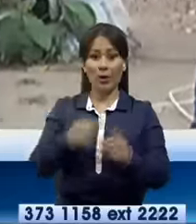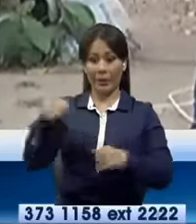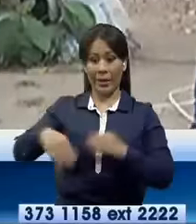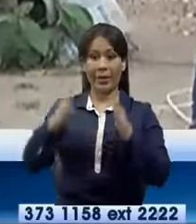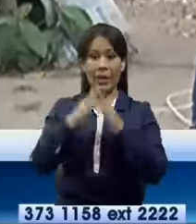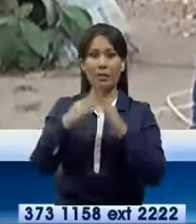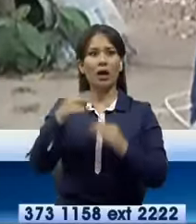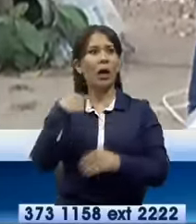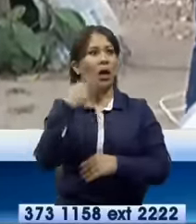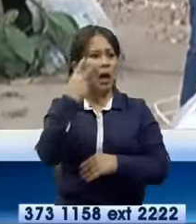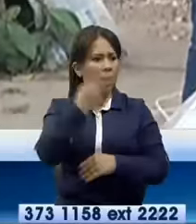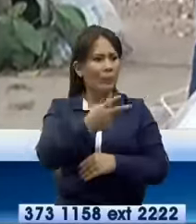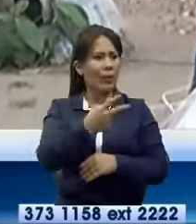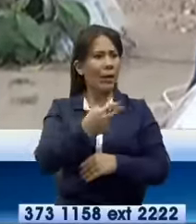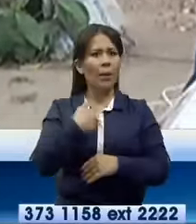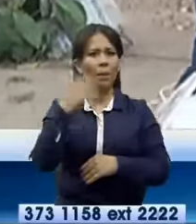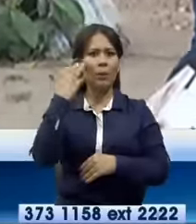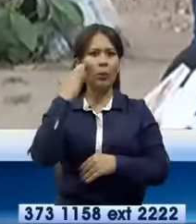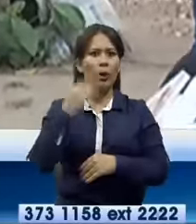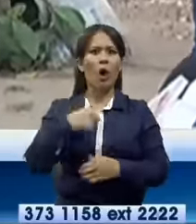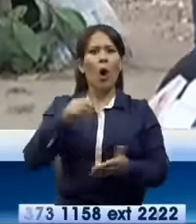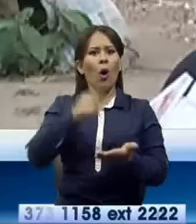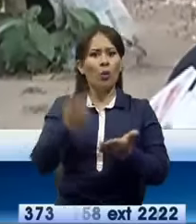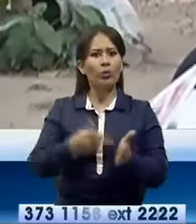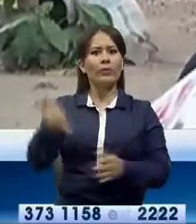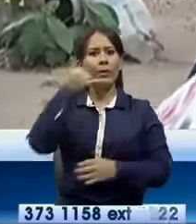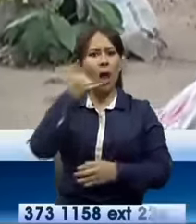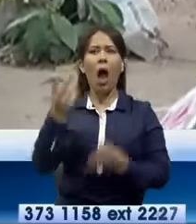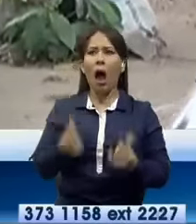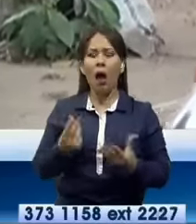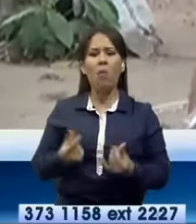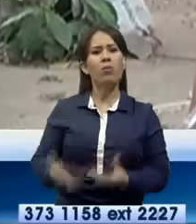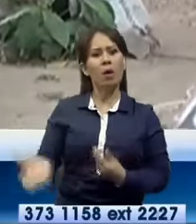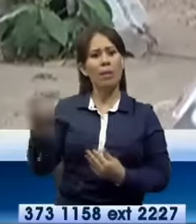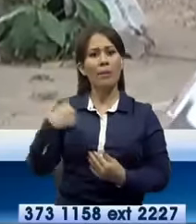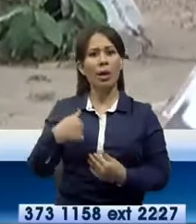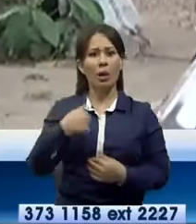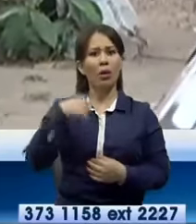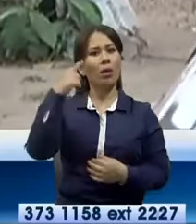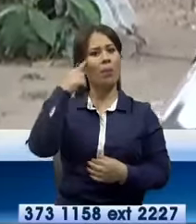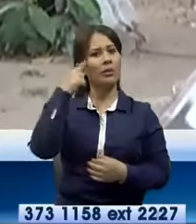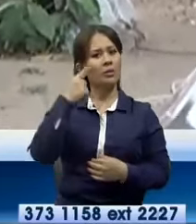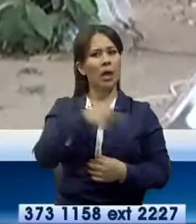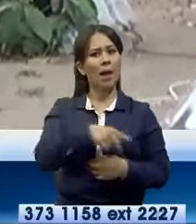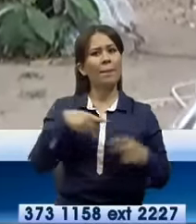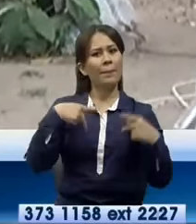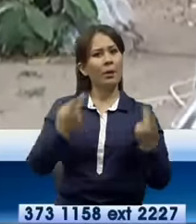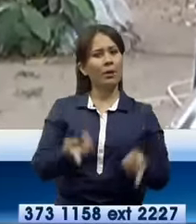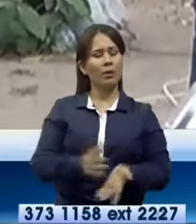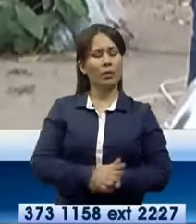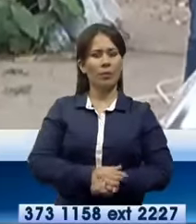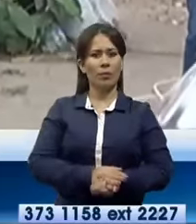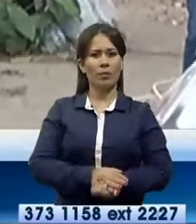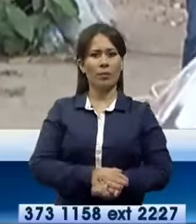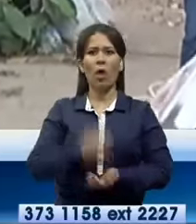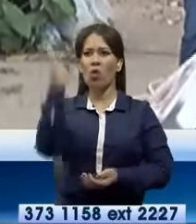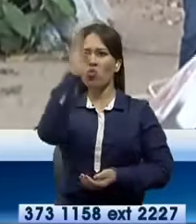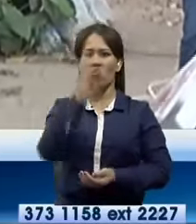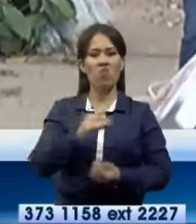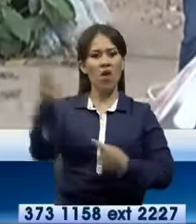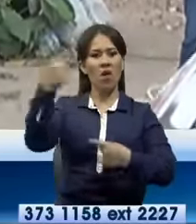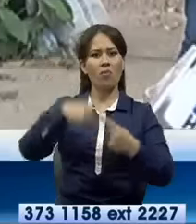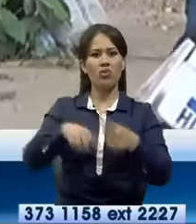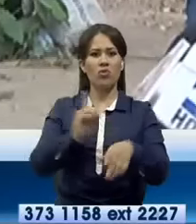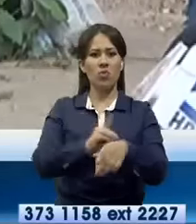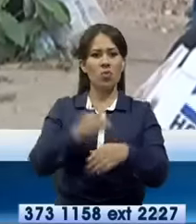casa. Me preocupaba pues ese señor que estaba ahí. ¿Pensaba que estaba con vida? Sí, claro. Pero nunca llegó una ambulancia.